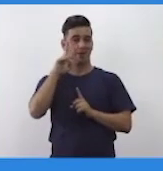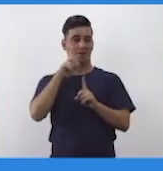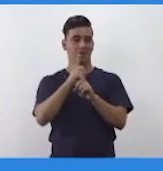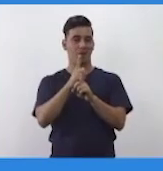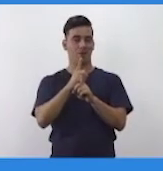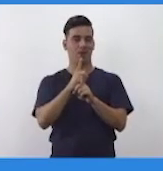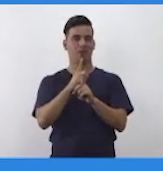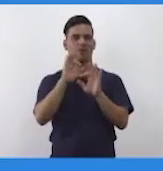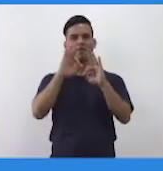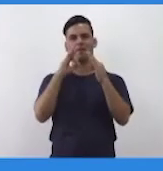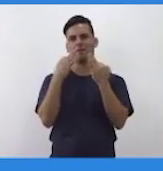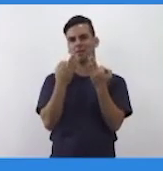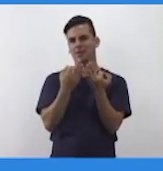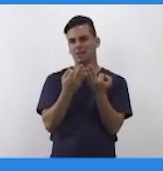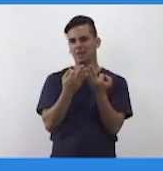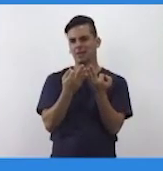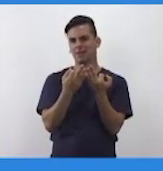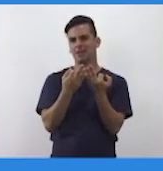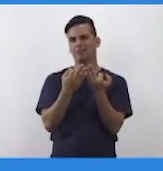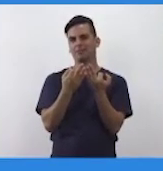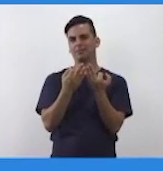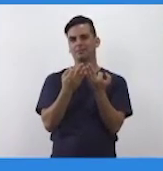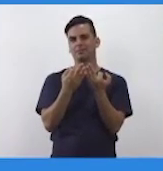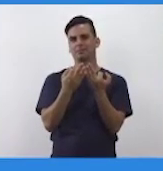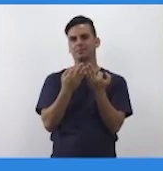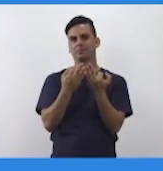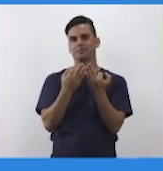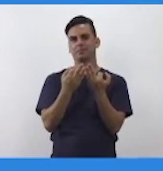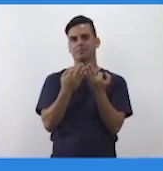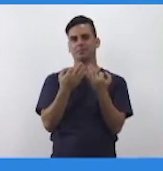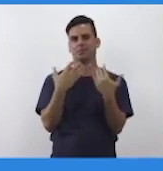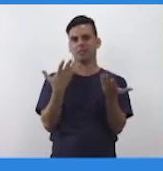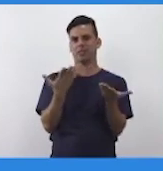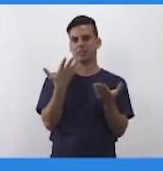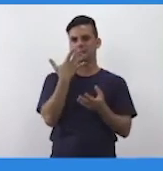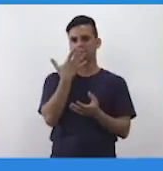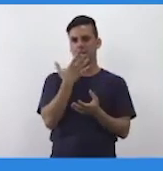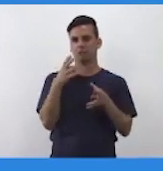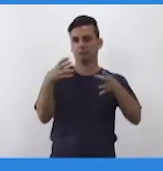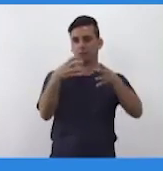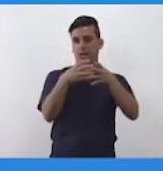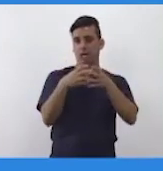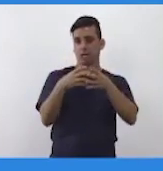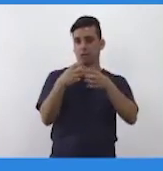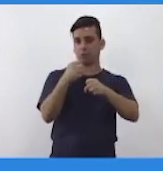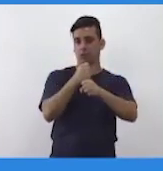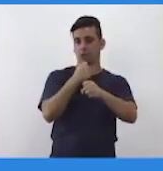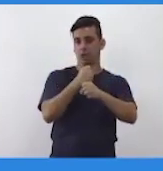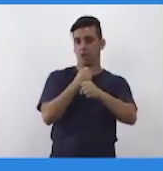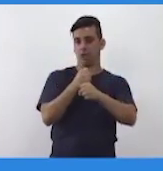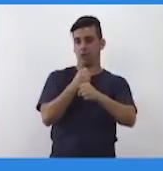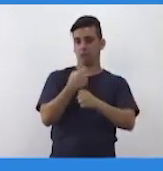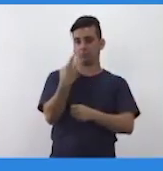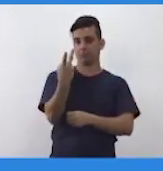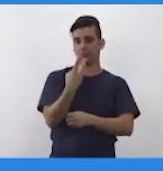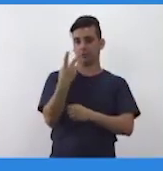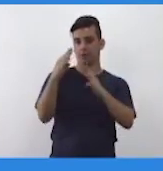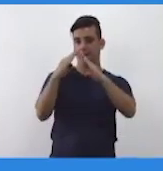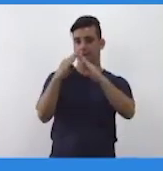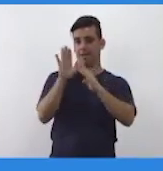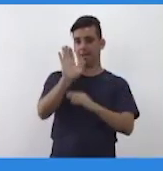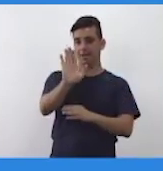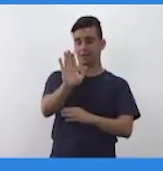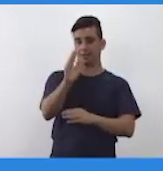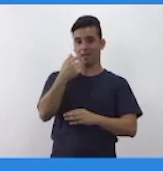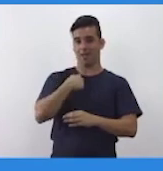familia. Familia que conformamos un equipo de trabajo. Ustedes en casa y nosotros acá. Bueno,